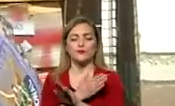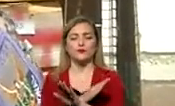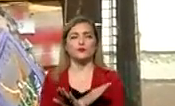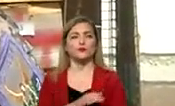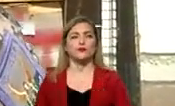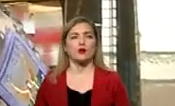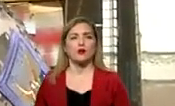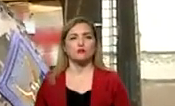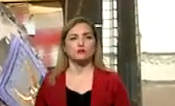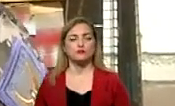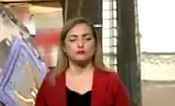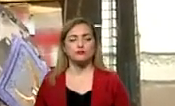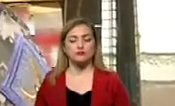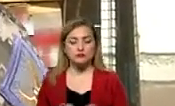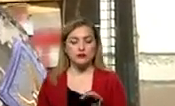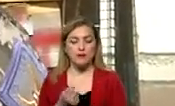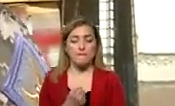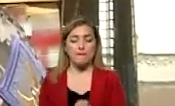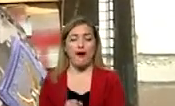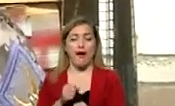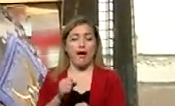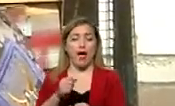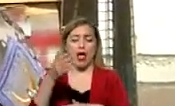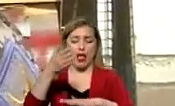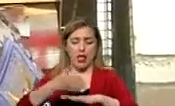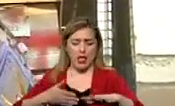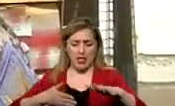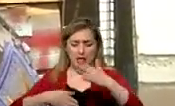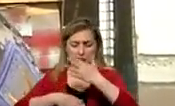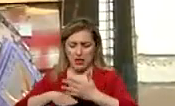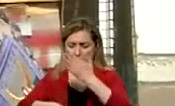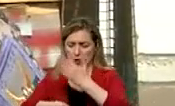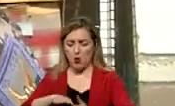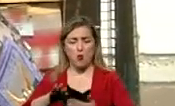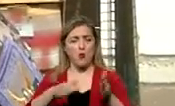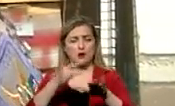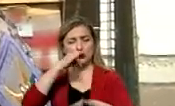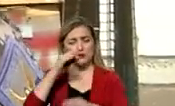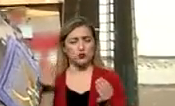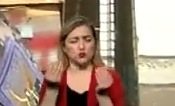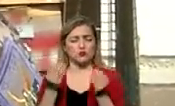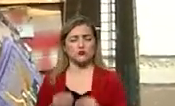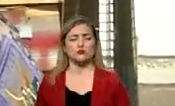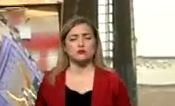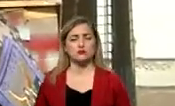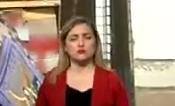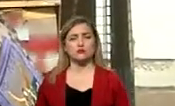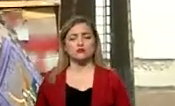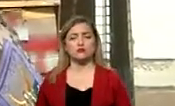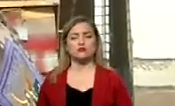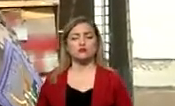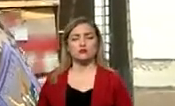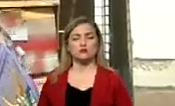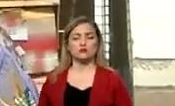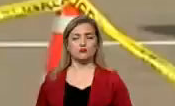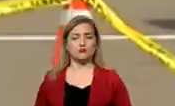accidentes que puedan causar mutilaciones, quemaduras y muerte de niños y adolescentes por el uso inadecuado de material